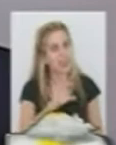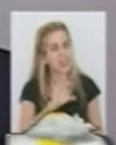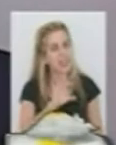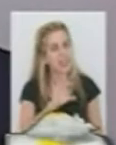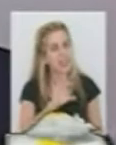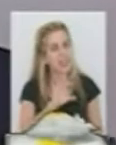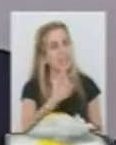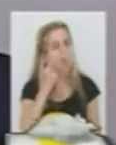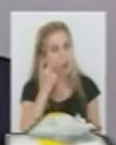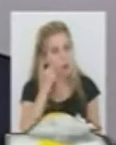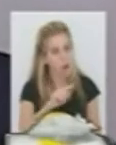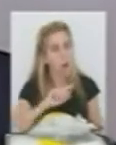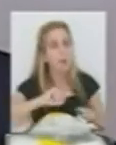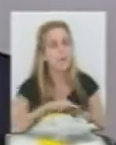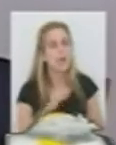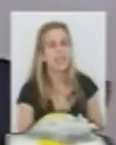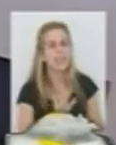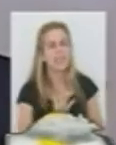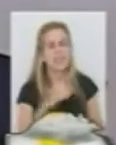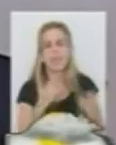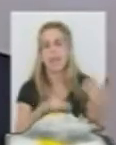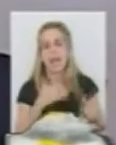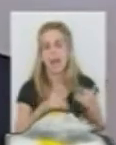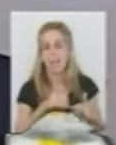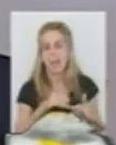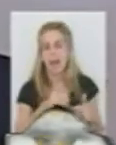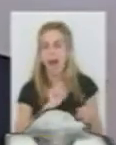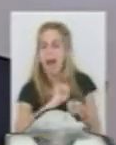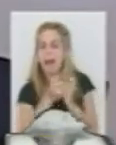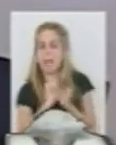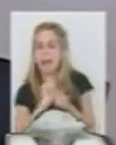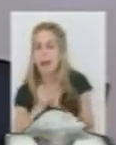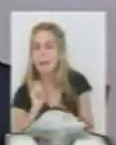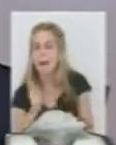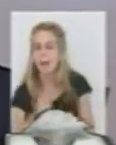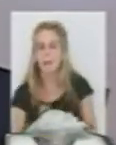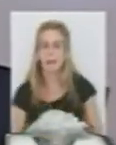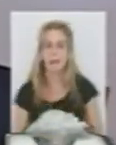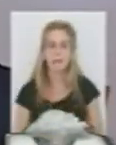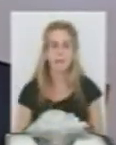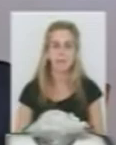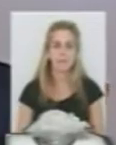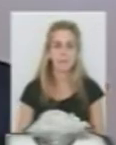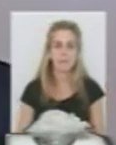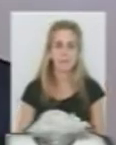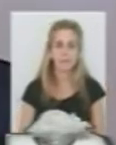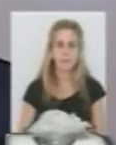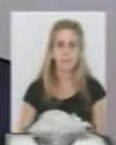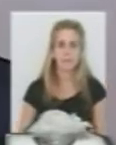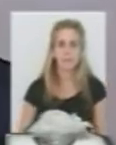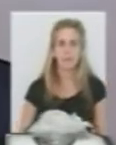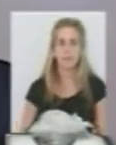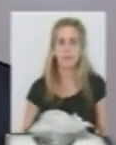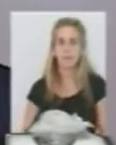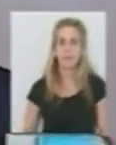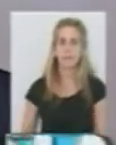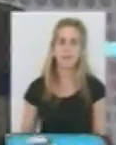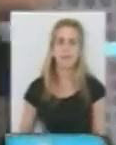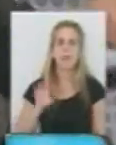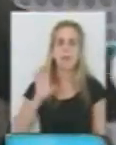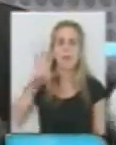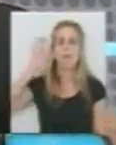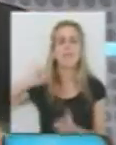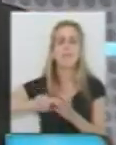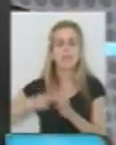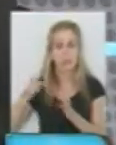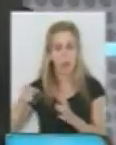qué rápida y volátil que es la política argentina. Acá está Antonio en el cóctel. Sí. Vos sabés que en el conurbano sur, Bocio ha visitado todos